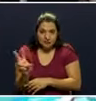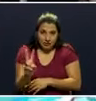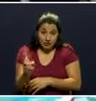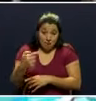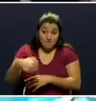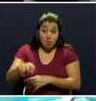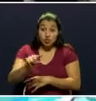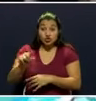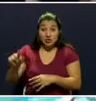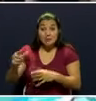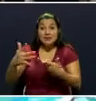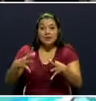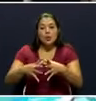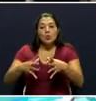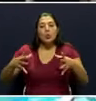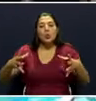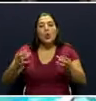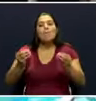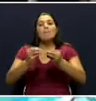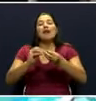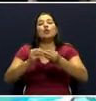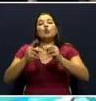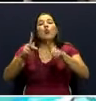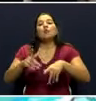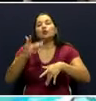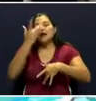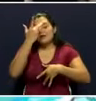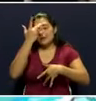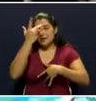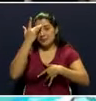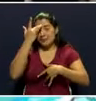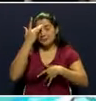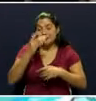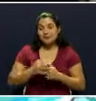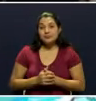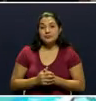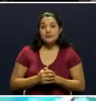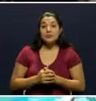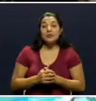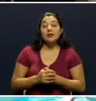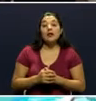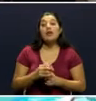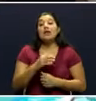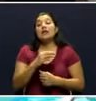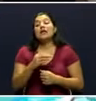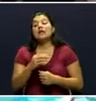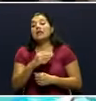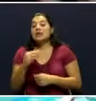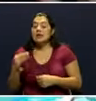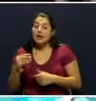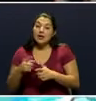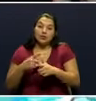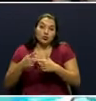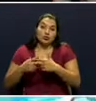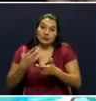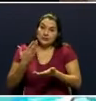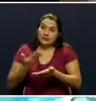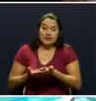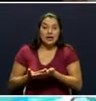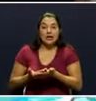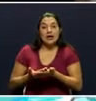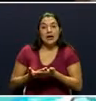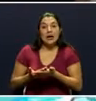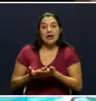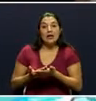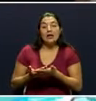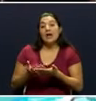tener más y más transmisión, ¿verdad? Más casos que empecemos a identificar, hay más y más transmisión y va a llegar ese